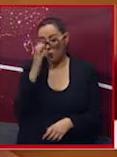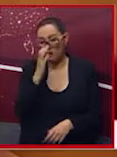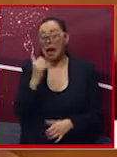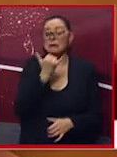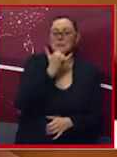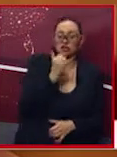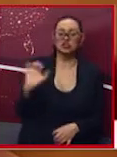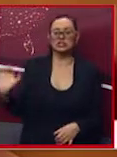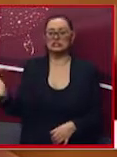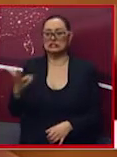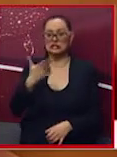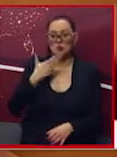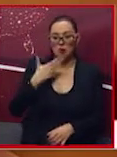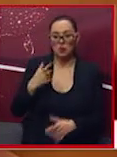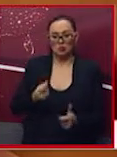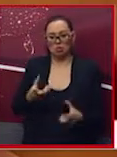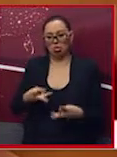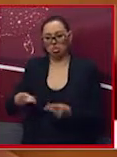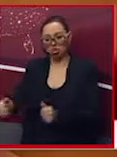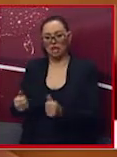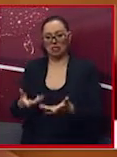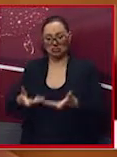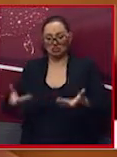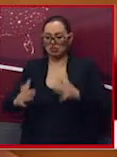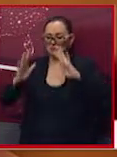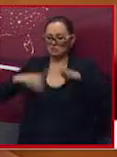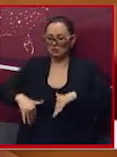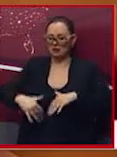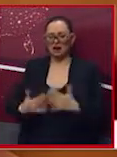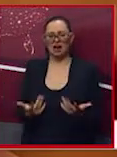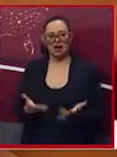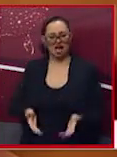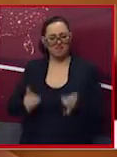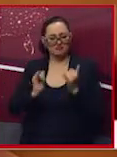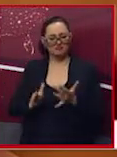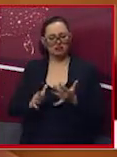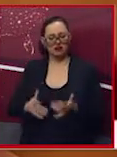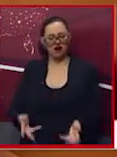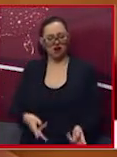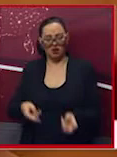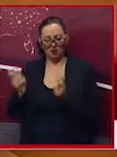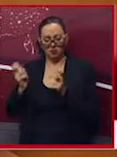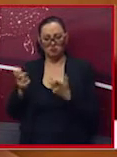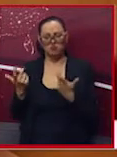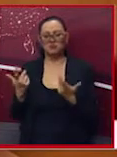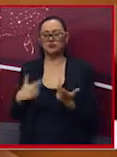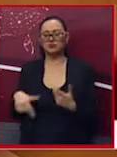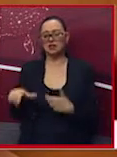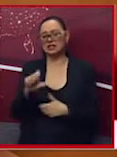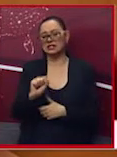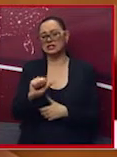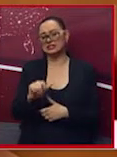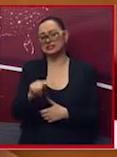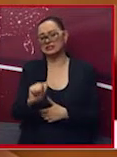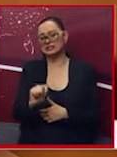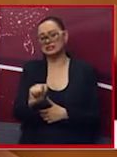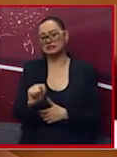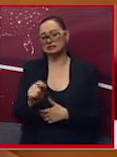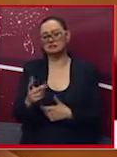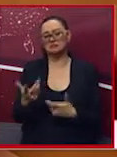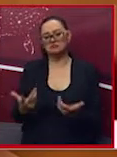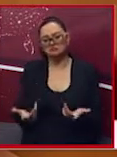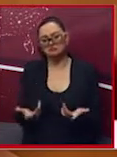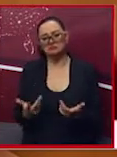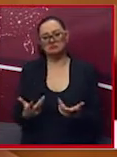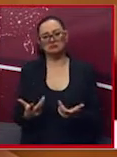del Socavón, la estafa maestra y muchas más, donde la Secretaría de Hacienda y Crédito Público